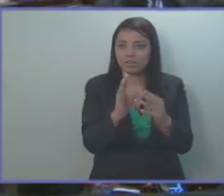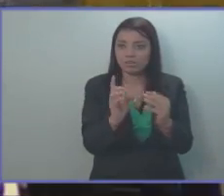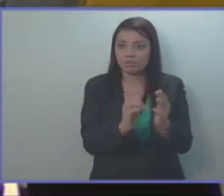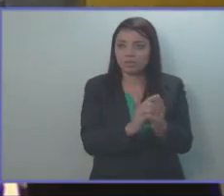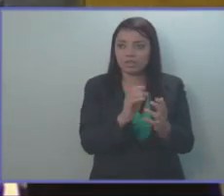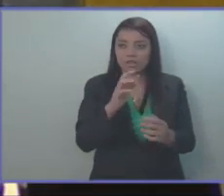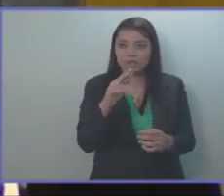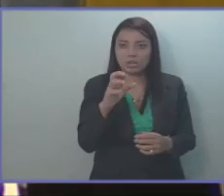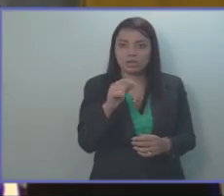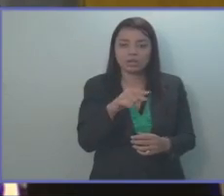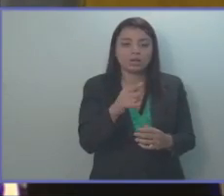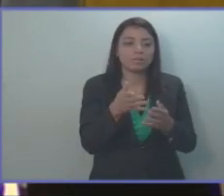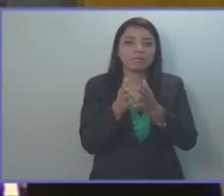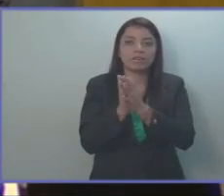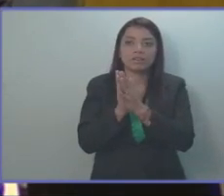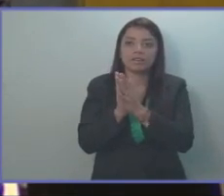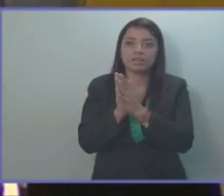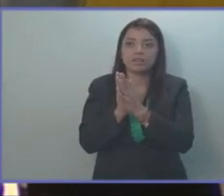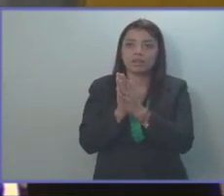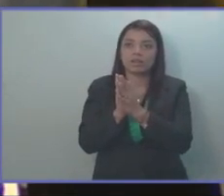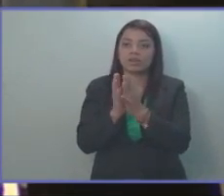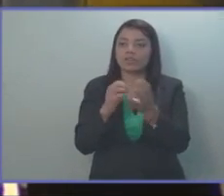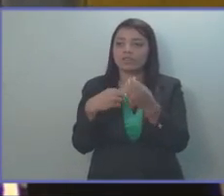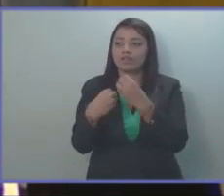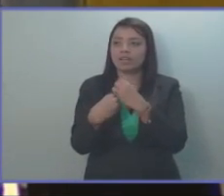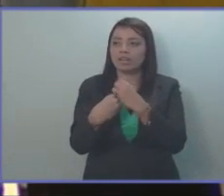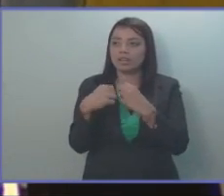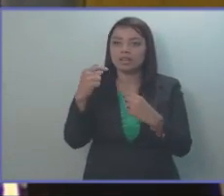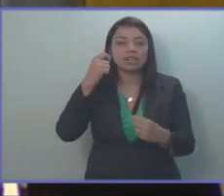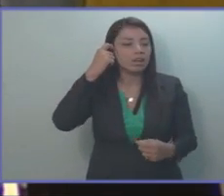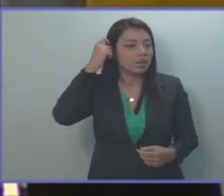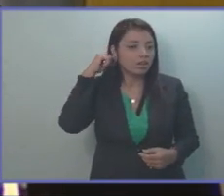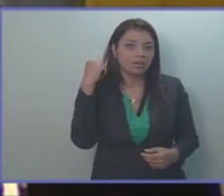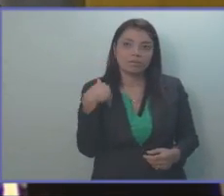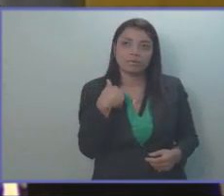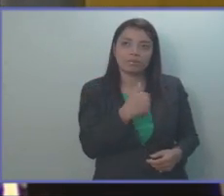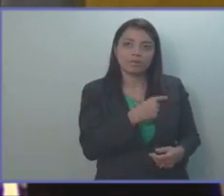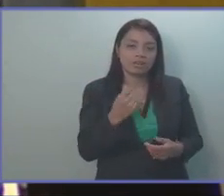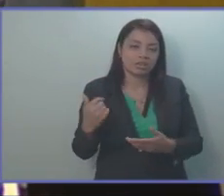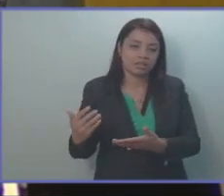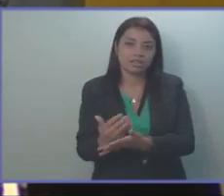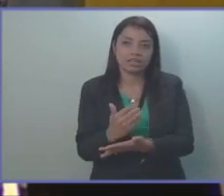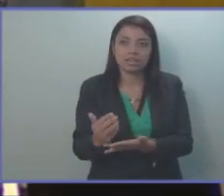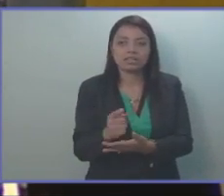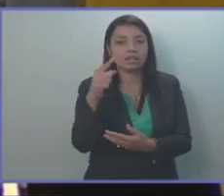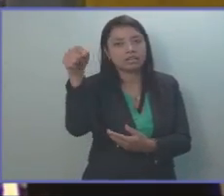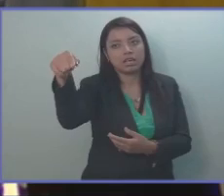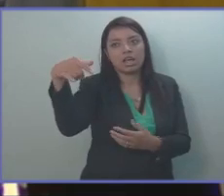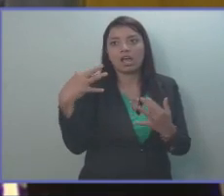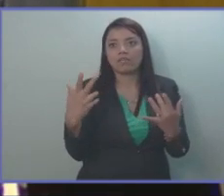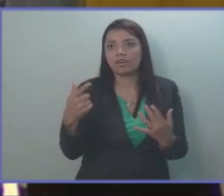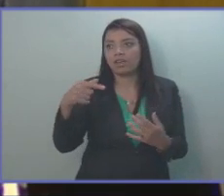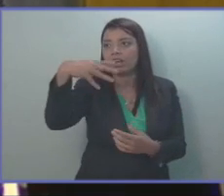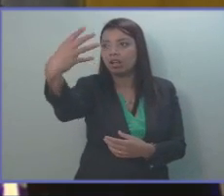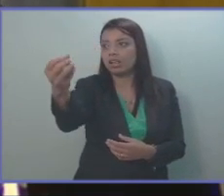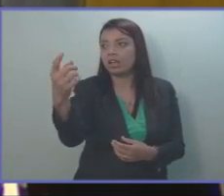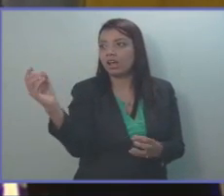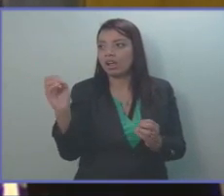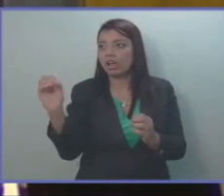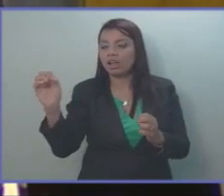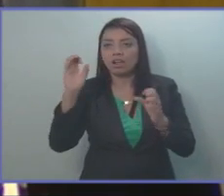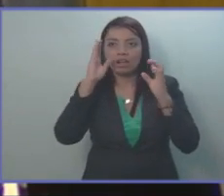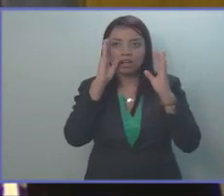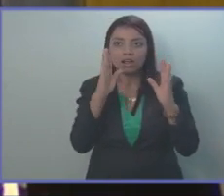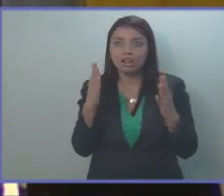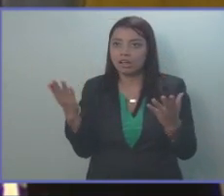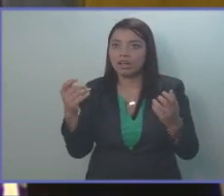voy a solicitar a la unidad de protocolo que atiendan al señor ministro de Hacienda. Tiene rato de estarnos acompañando y nadie le